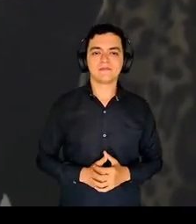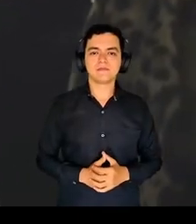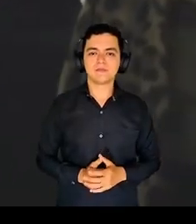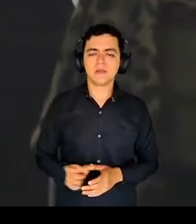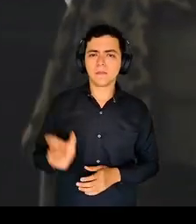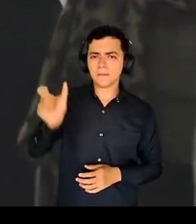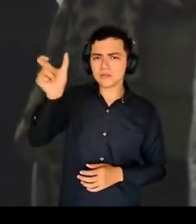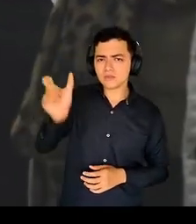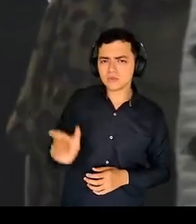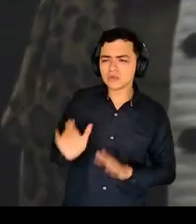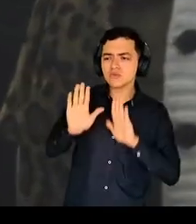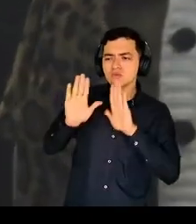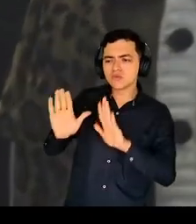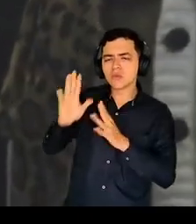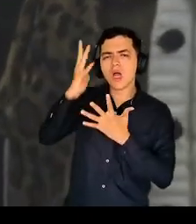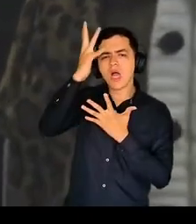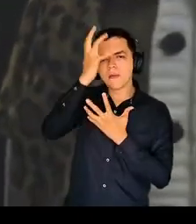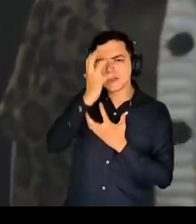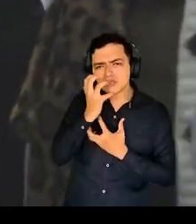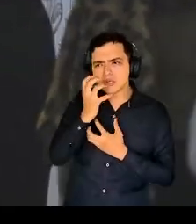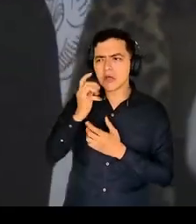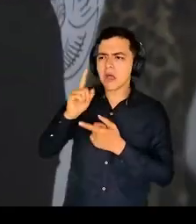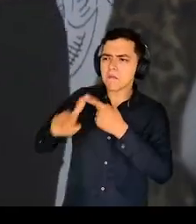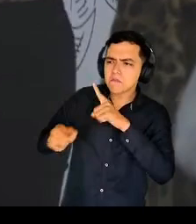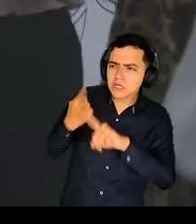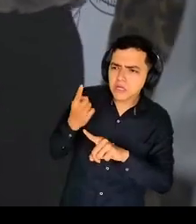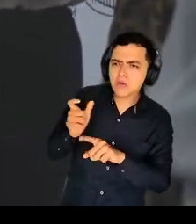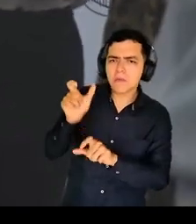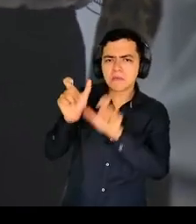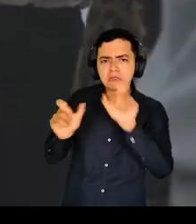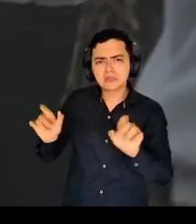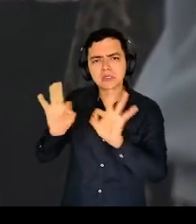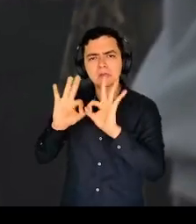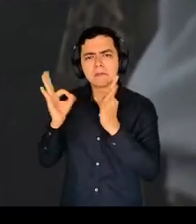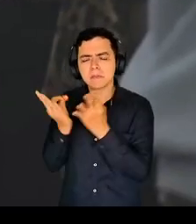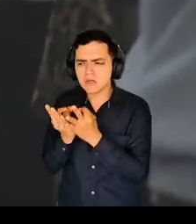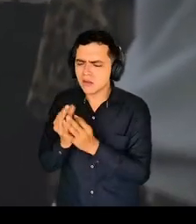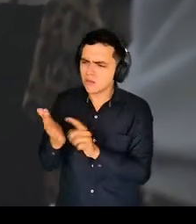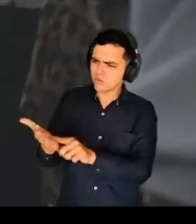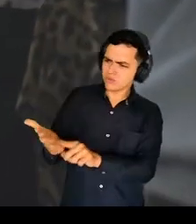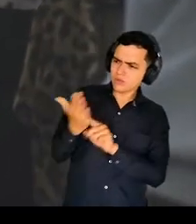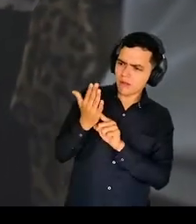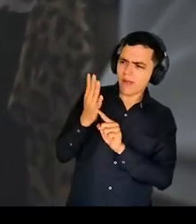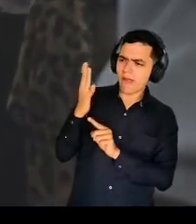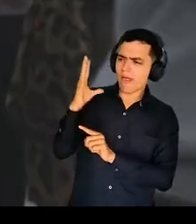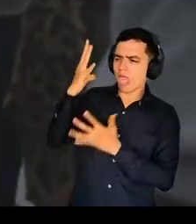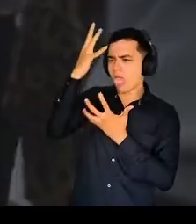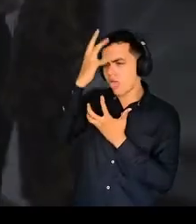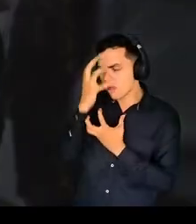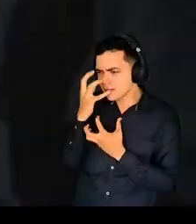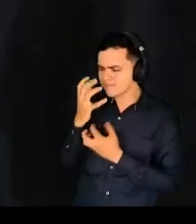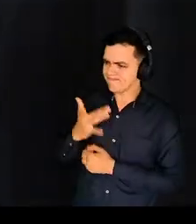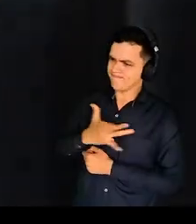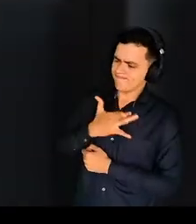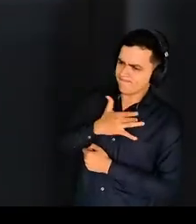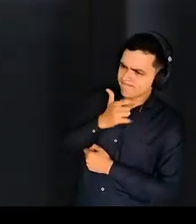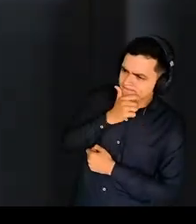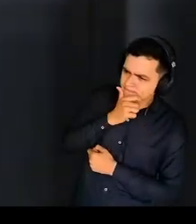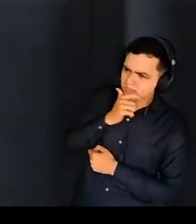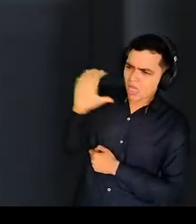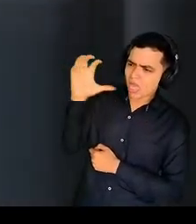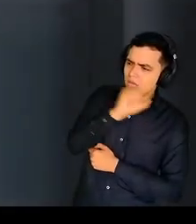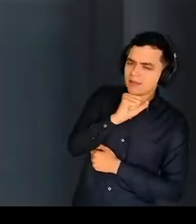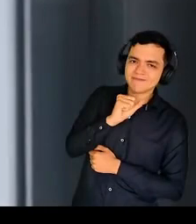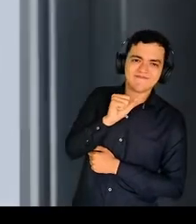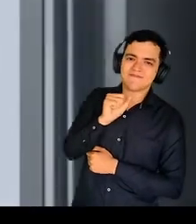Ignorar las señales de depresión en nuestros seres queridos y personas a nuestro alrededor en estos tiempos con tantas distracciones al alcance de la